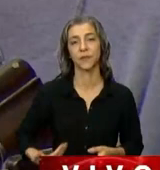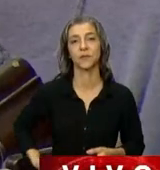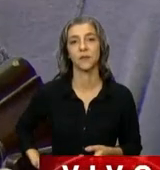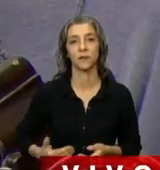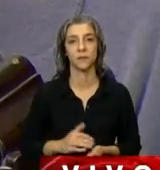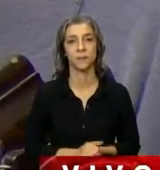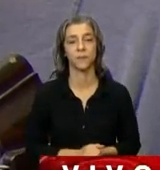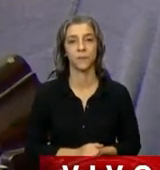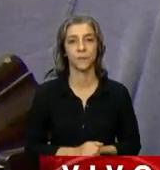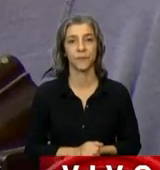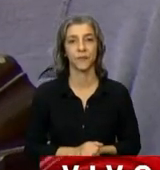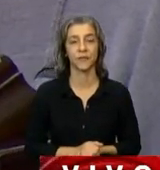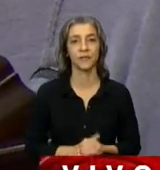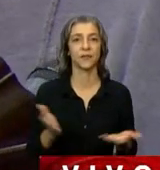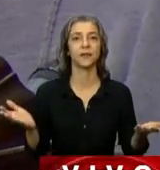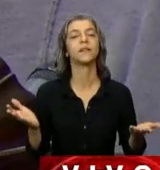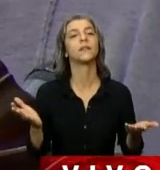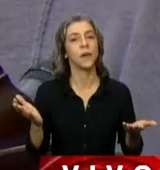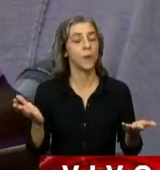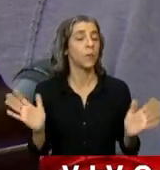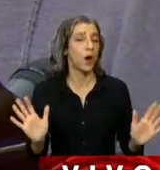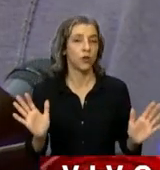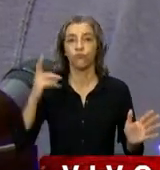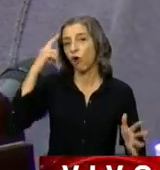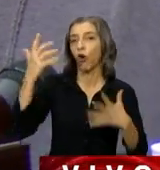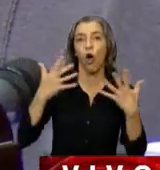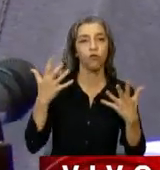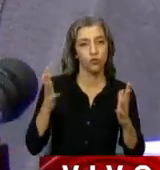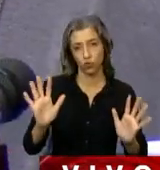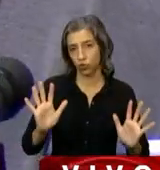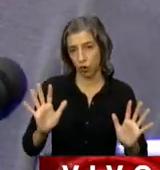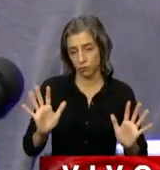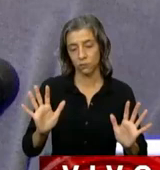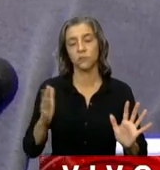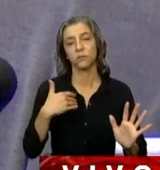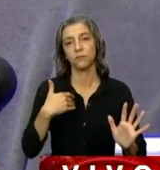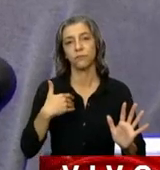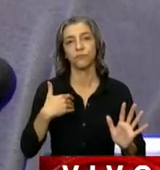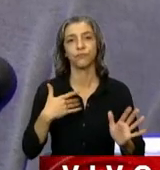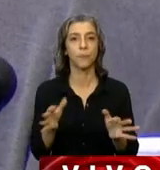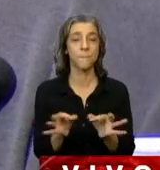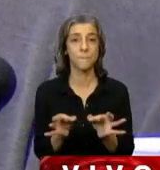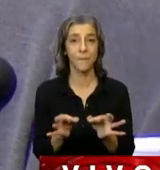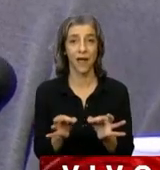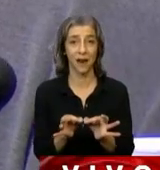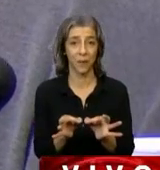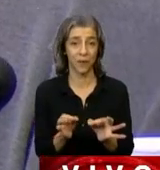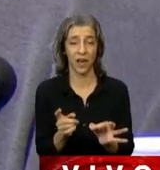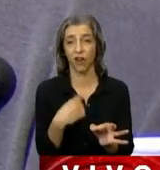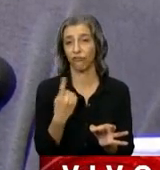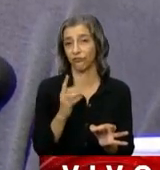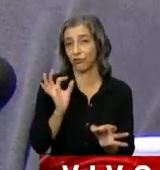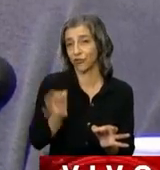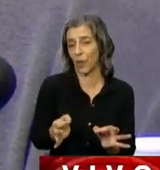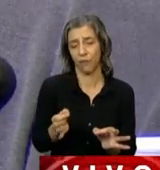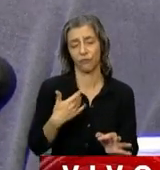Miren, para que no haya ninguna confusión, las Malvinas entendemos que es indiscutible